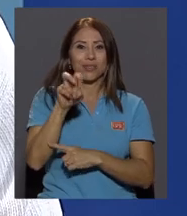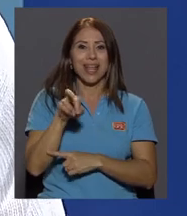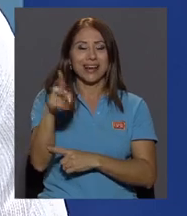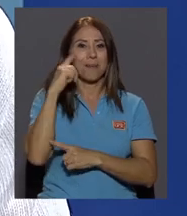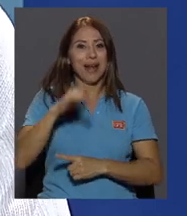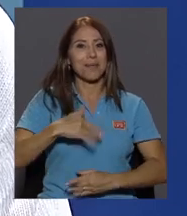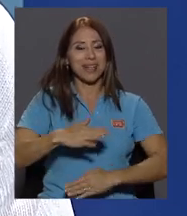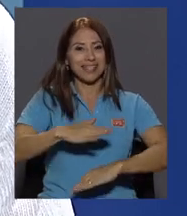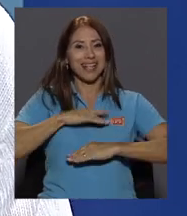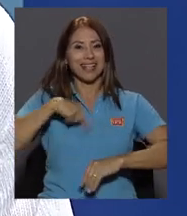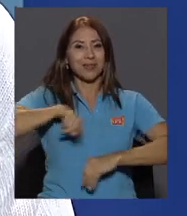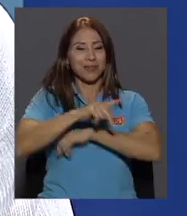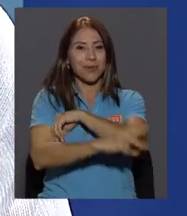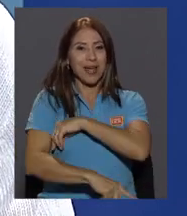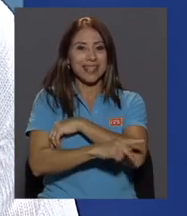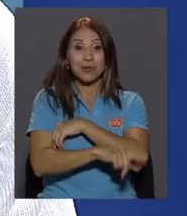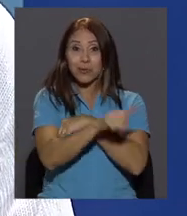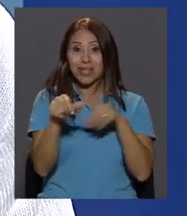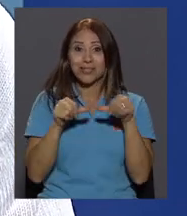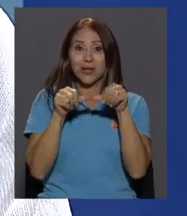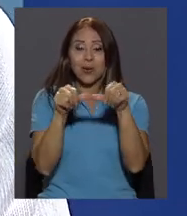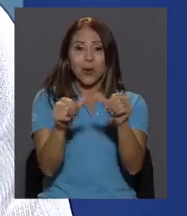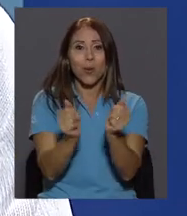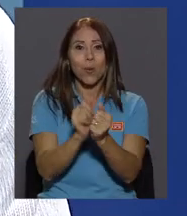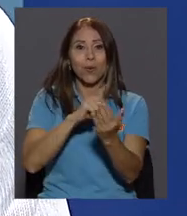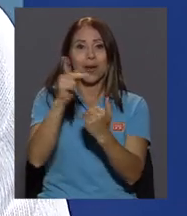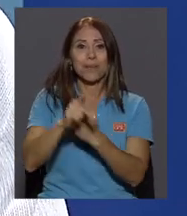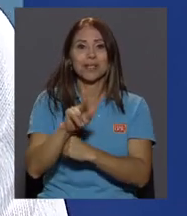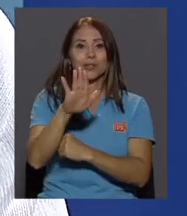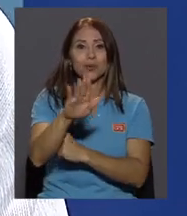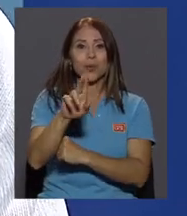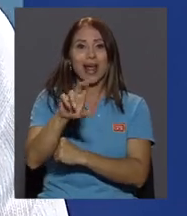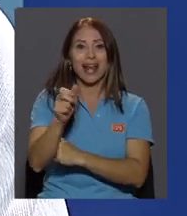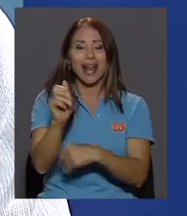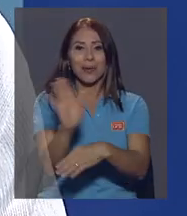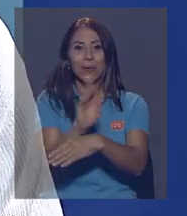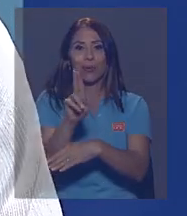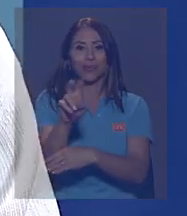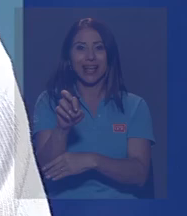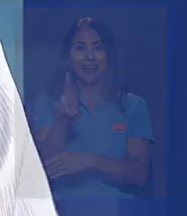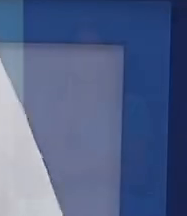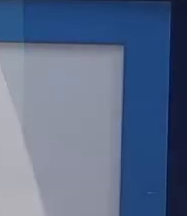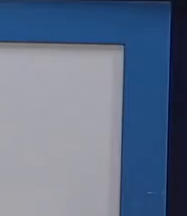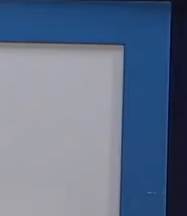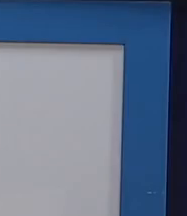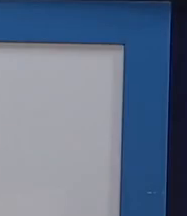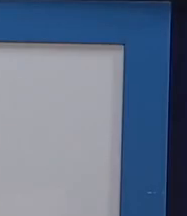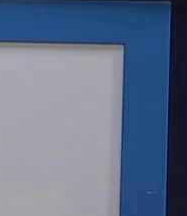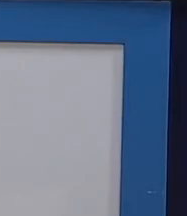desde la ugr para el bienestar de nuestro país quedan en compañía de la programación de su canal user